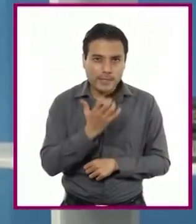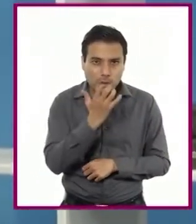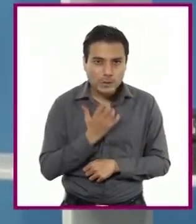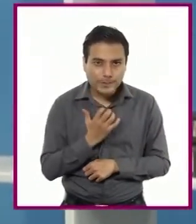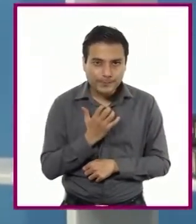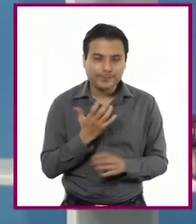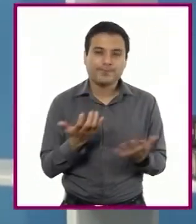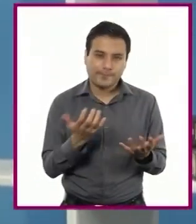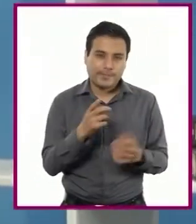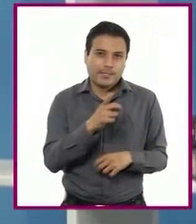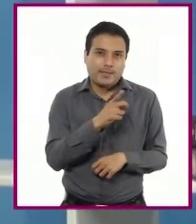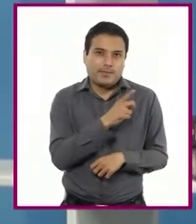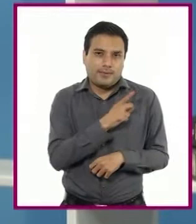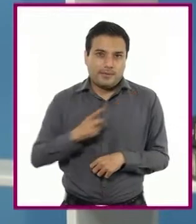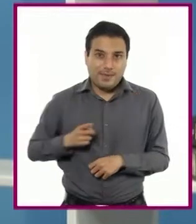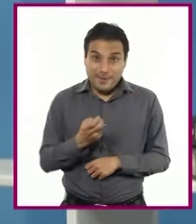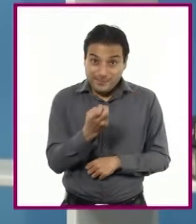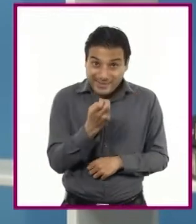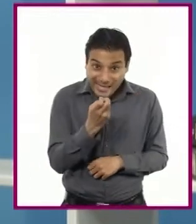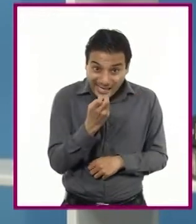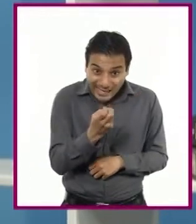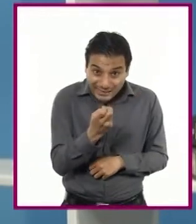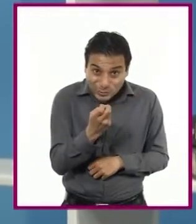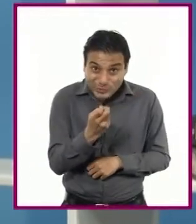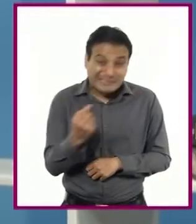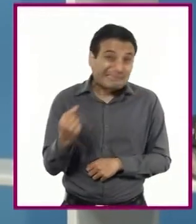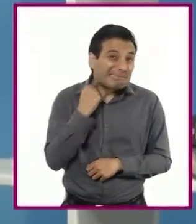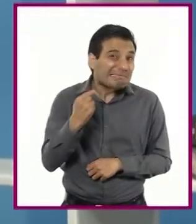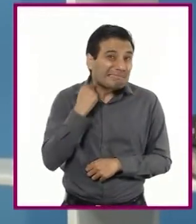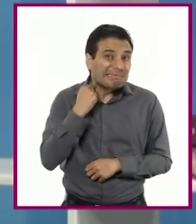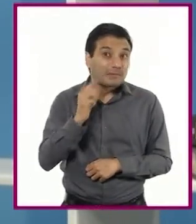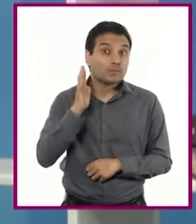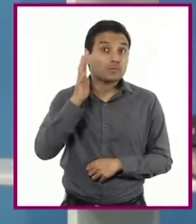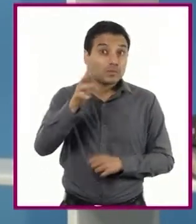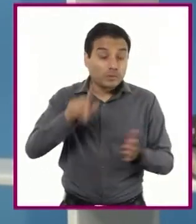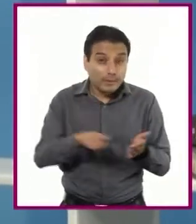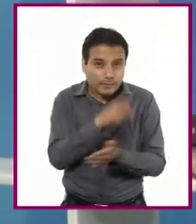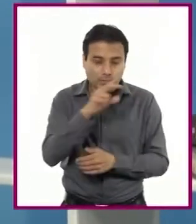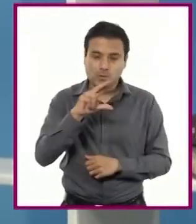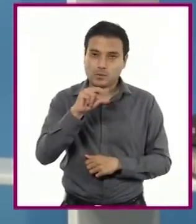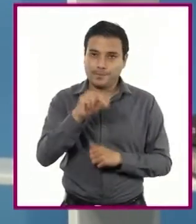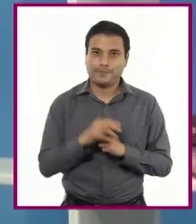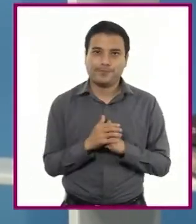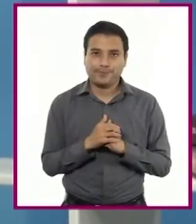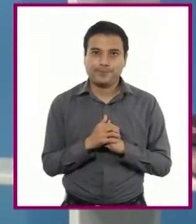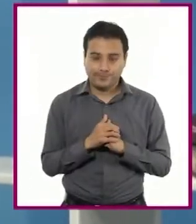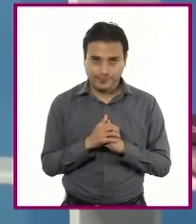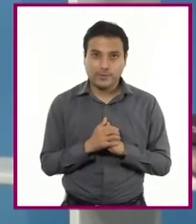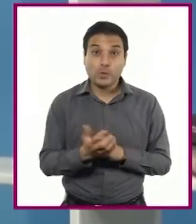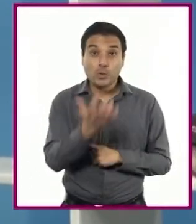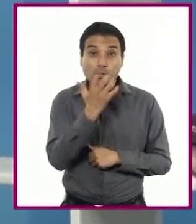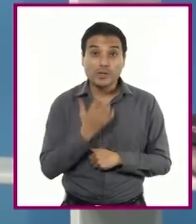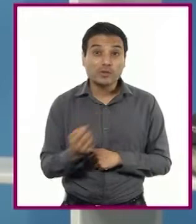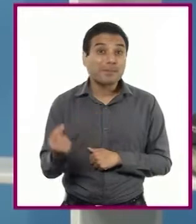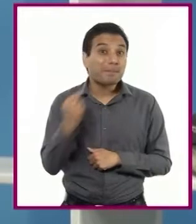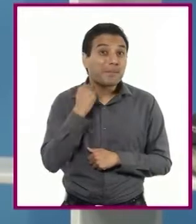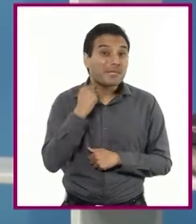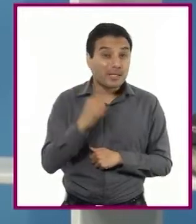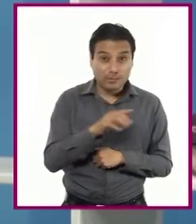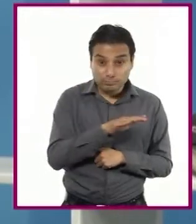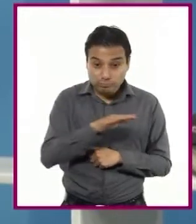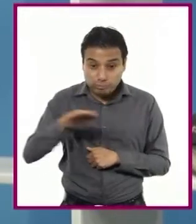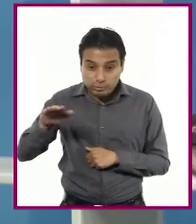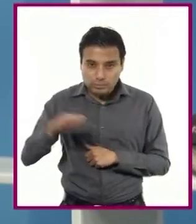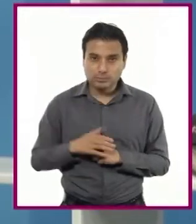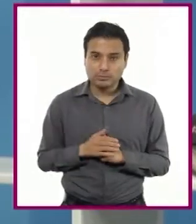que brutalidades como esa no se repitan. El Holocausto debe siempre recordarnos lo que un